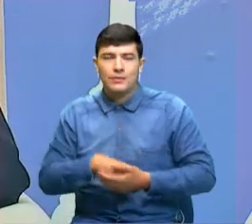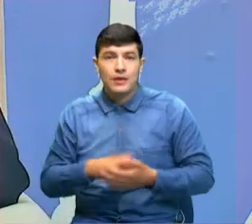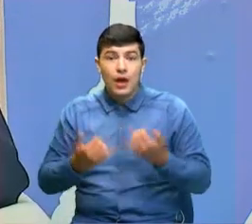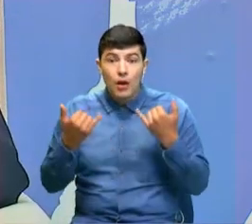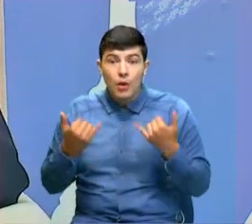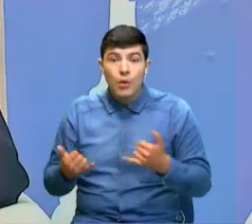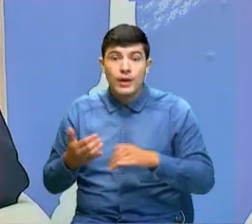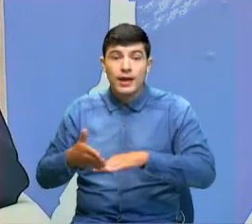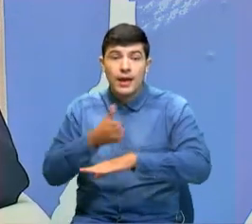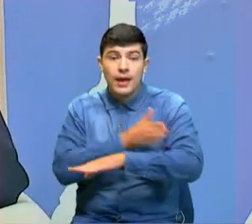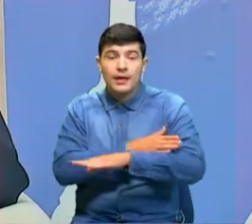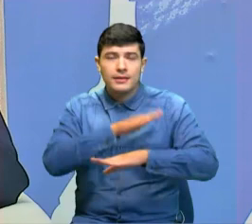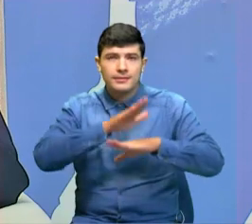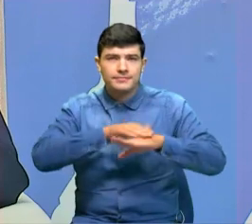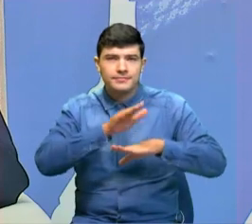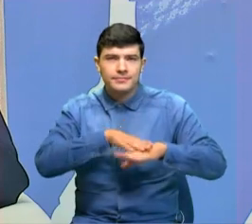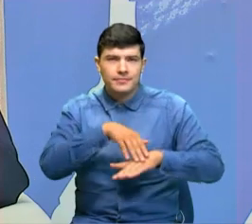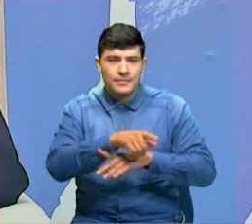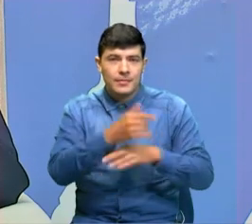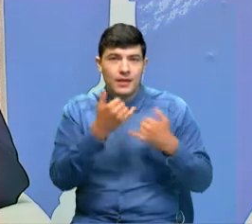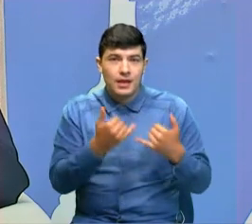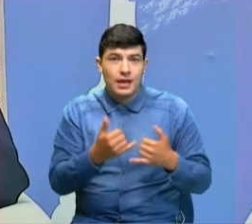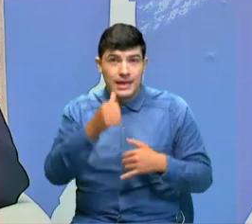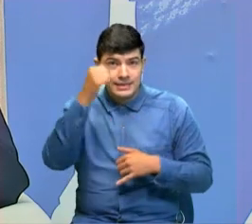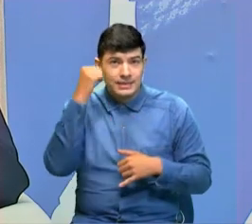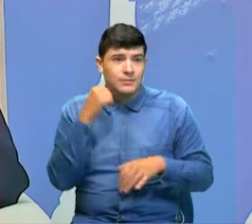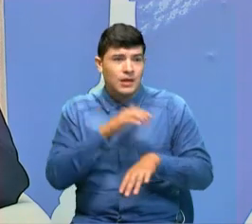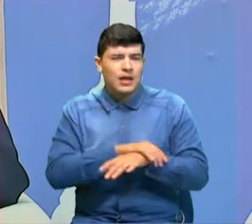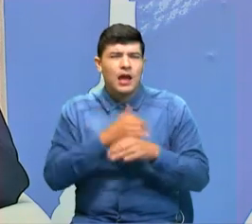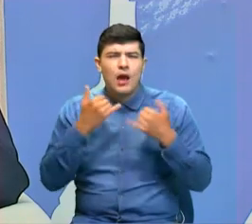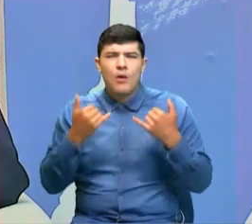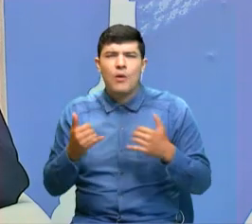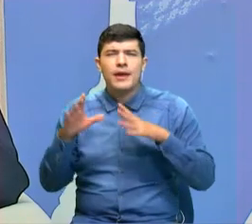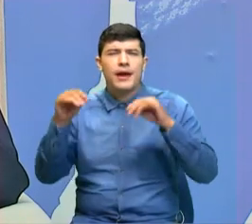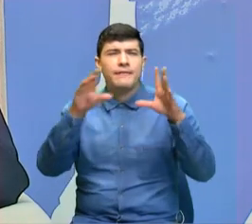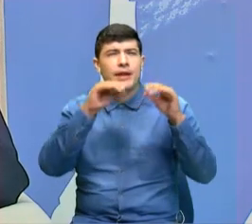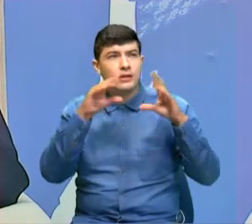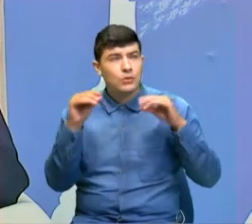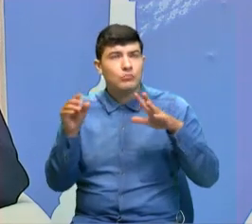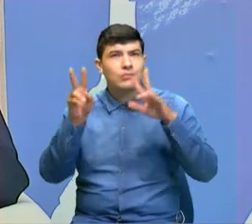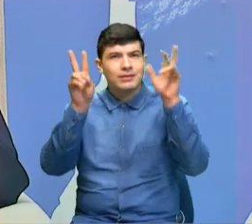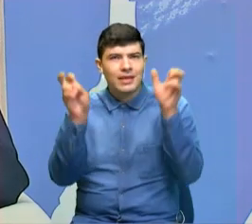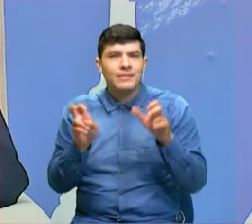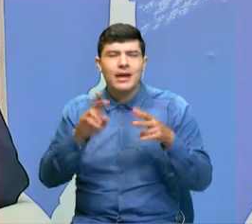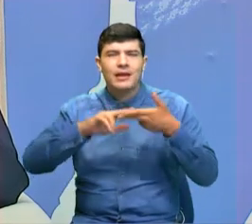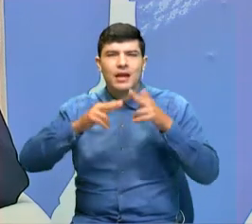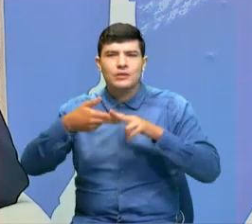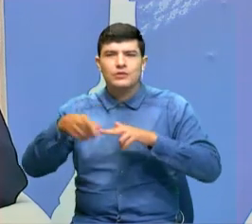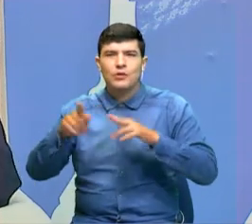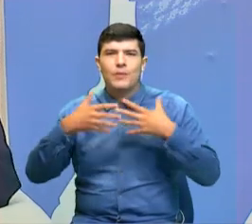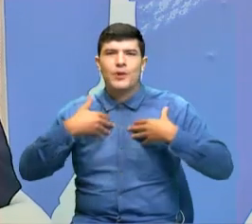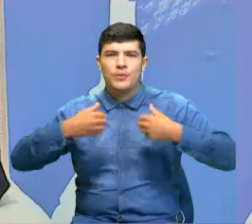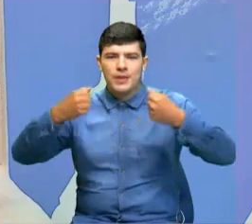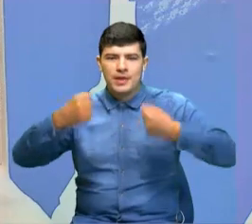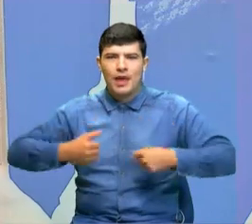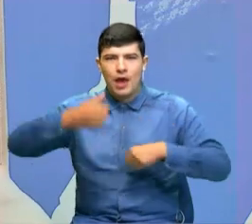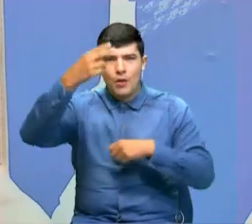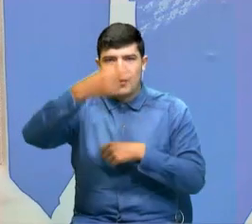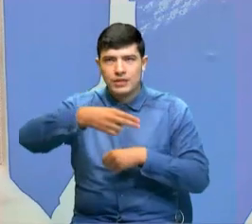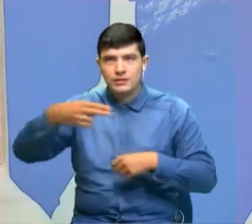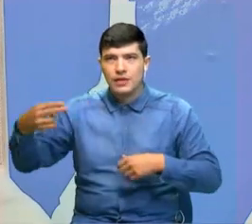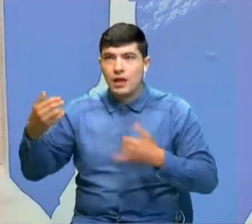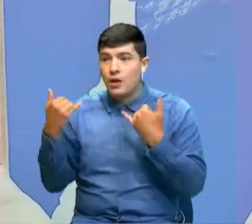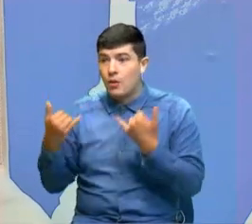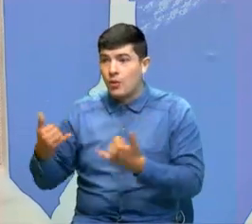como lo anunciábamos en la tarde de ayer, vamos a estar hablando de temas relacionados con propiedad horizontal. Mire,